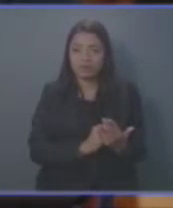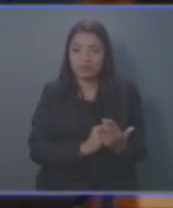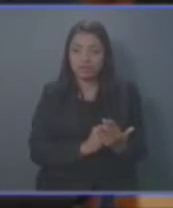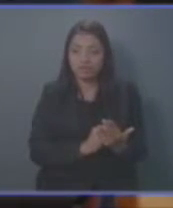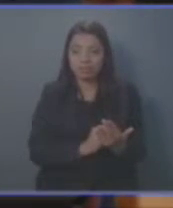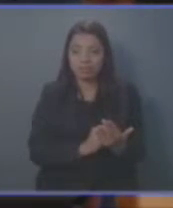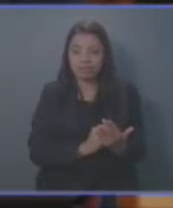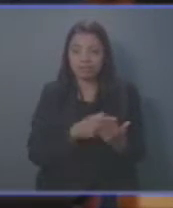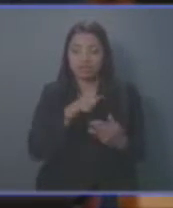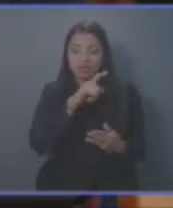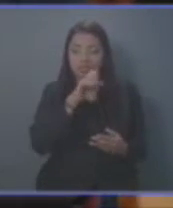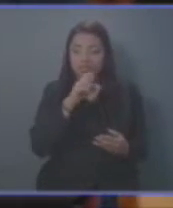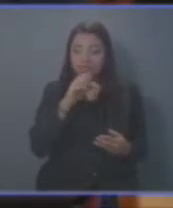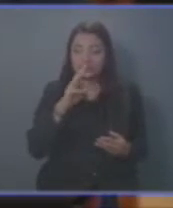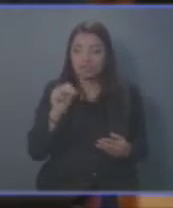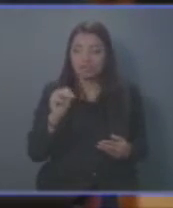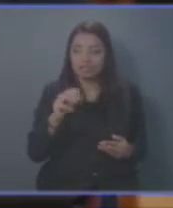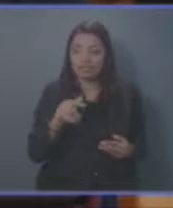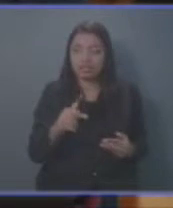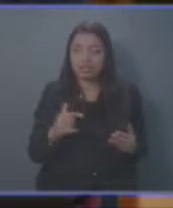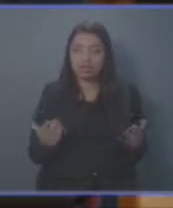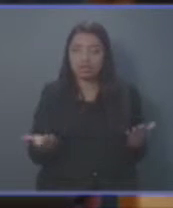Salbutamol 100 miligramos